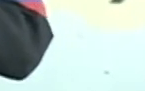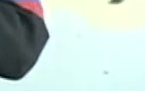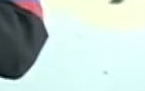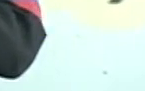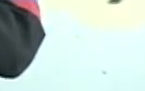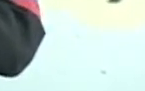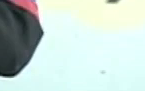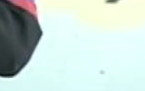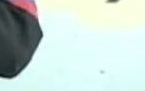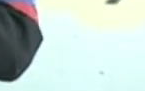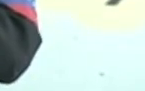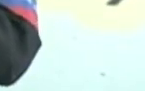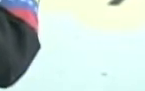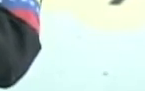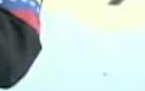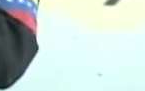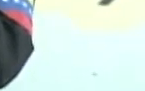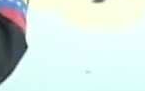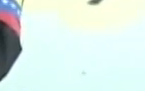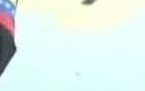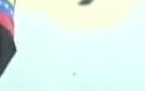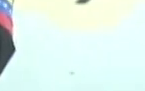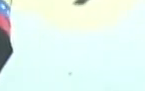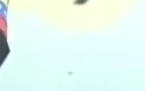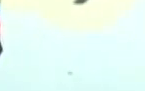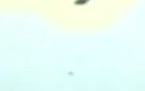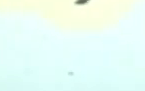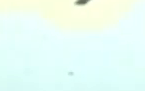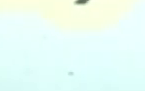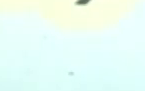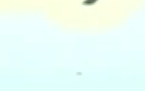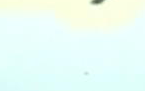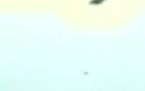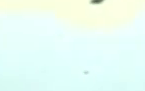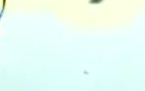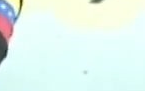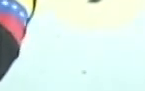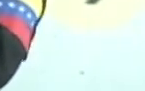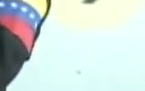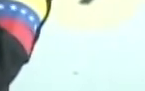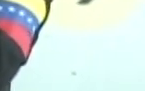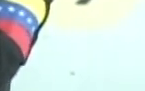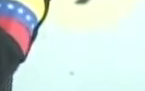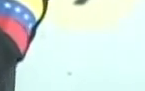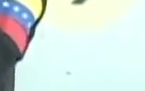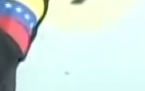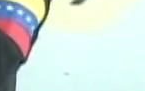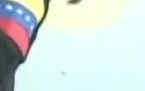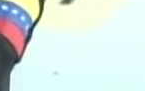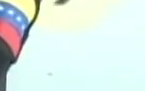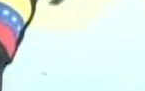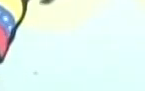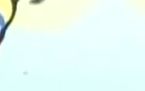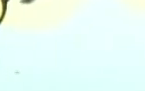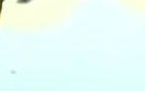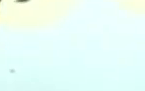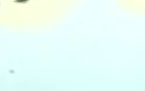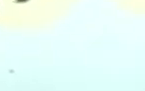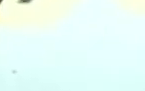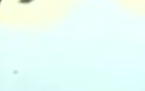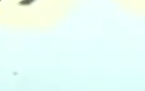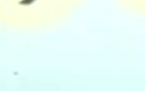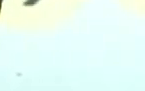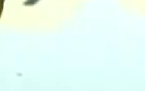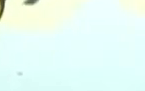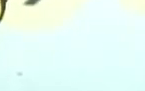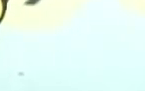de darle forma y liderazgo a lo que había ocurrido 3 años antes,